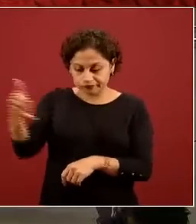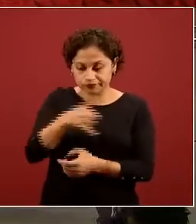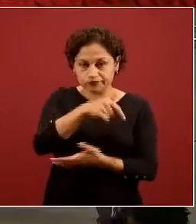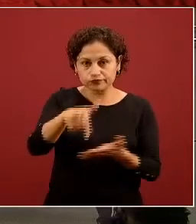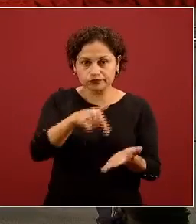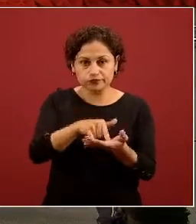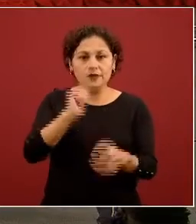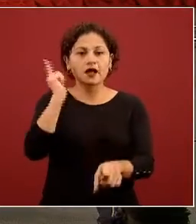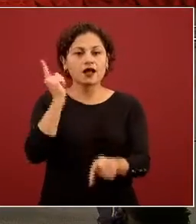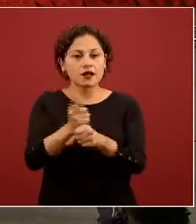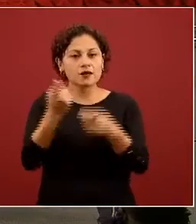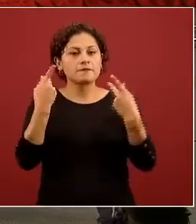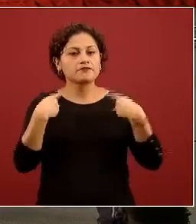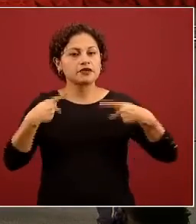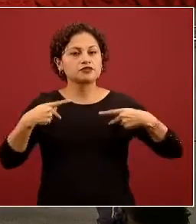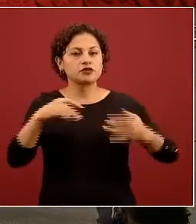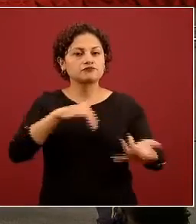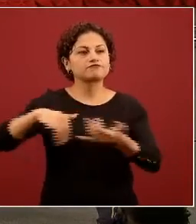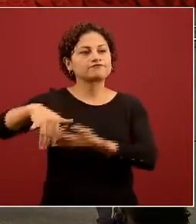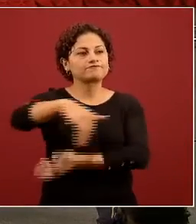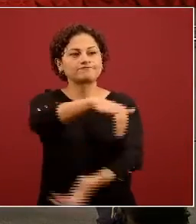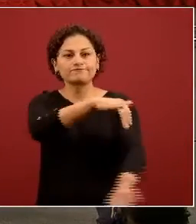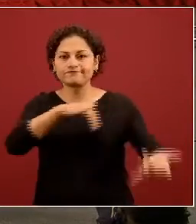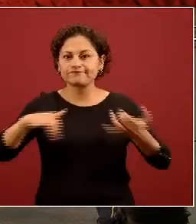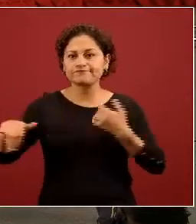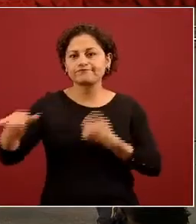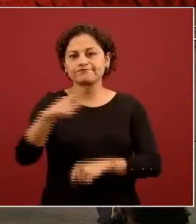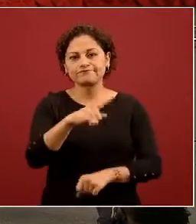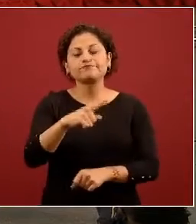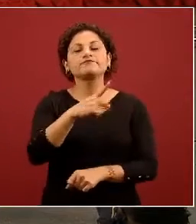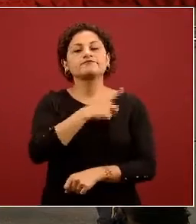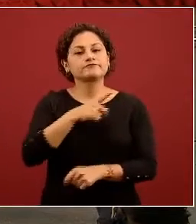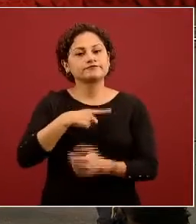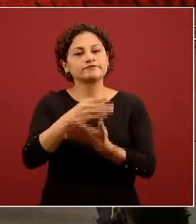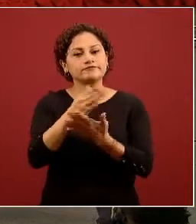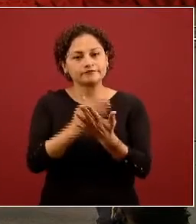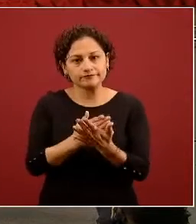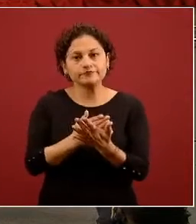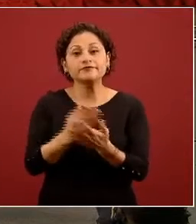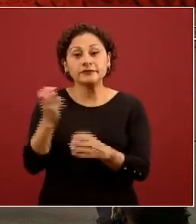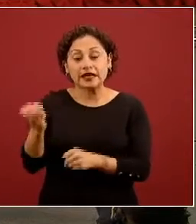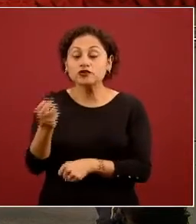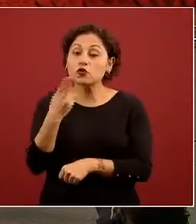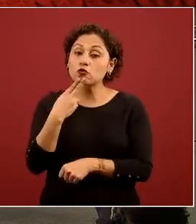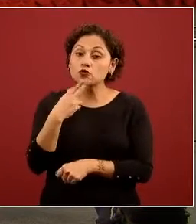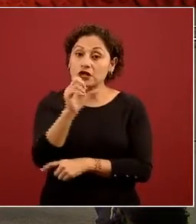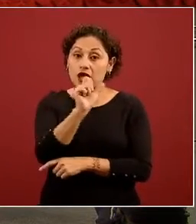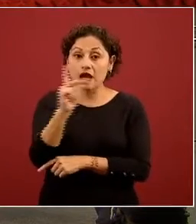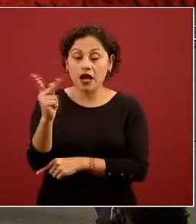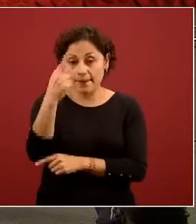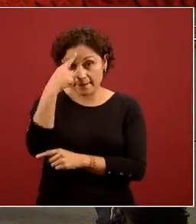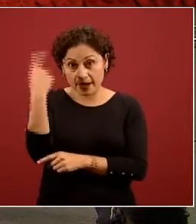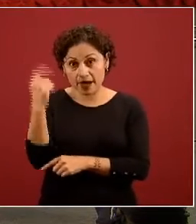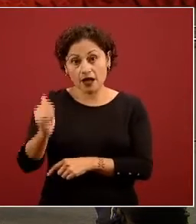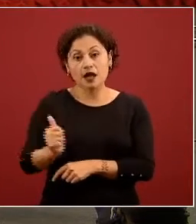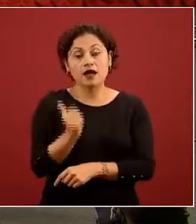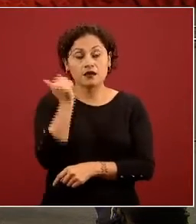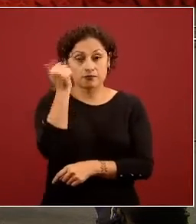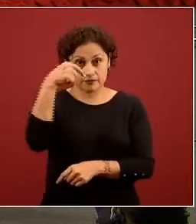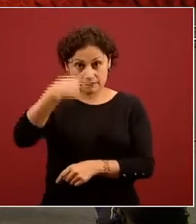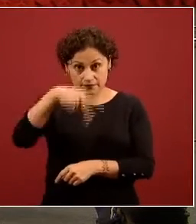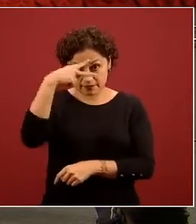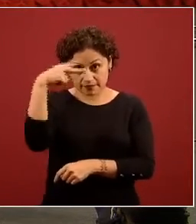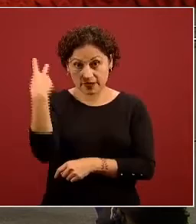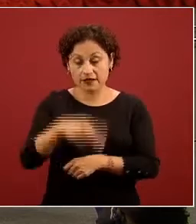tecnológicas más usadas en México. Vamos a pasar ahora a dos videos. El primero es una buena